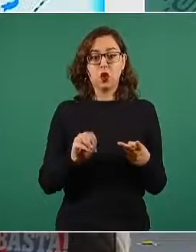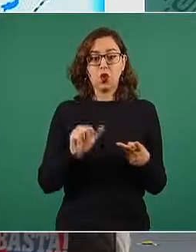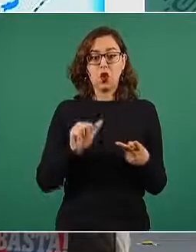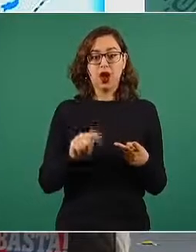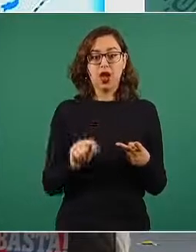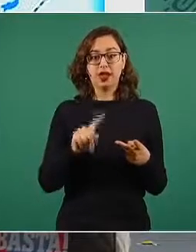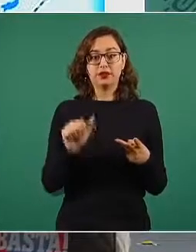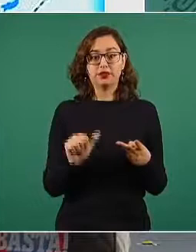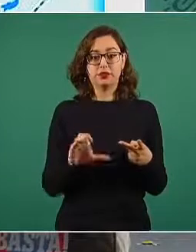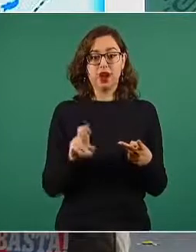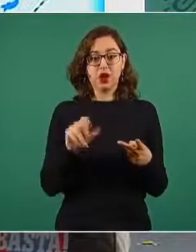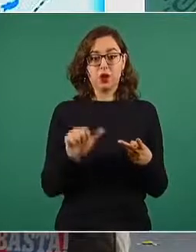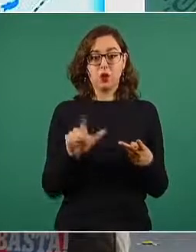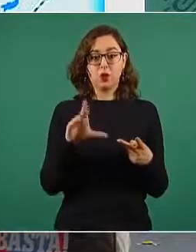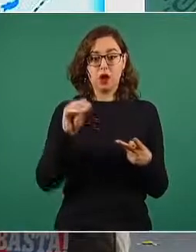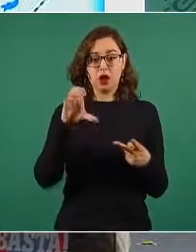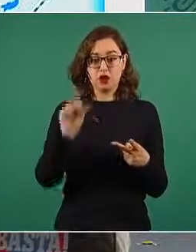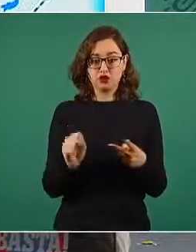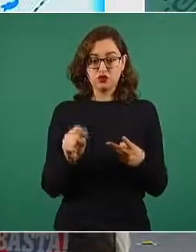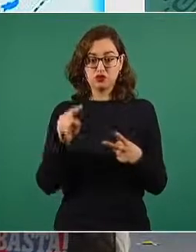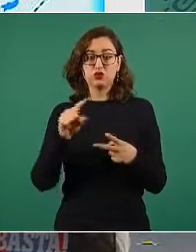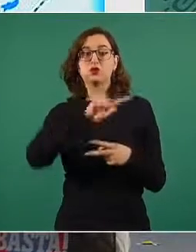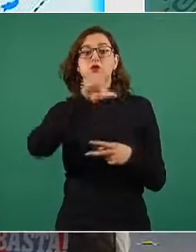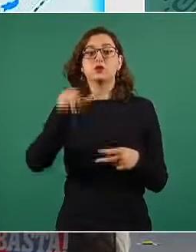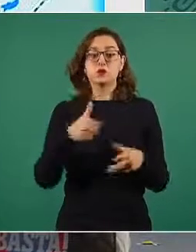Este es el del Istmo,